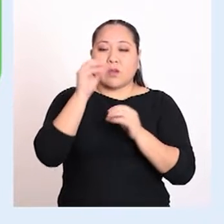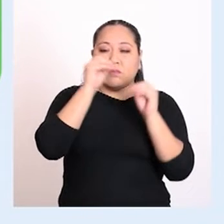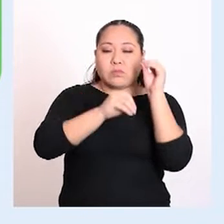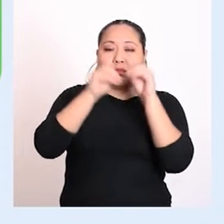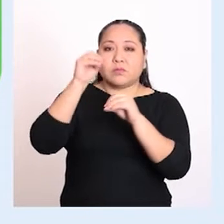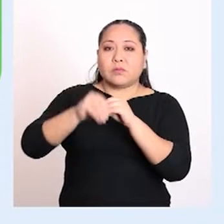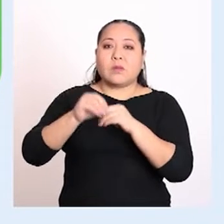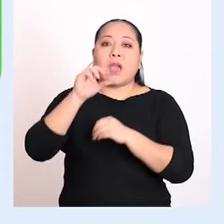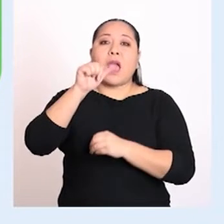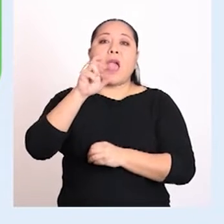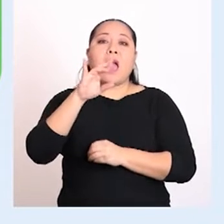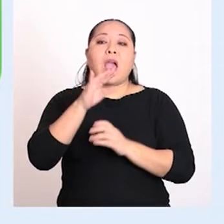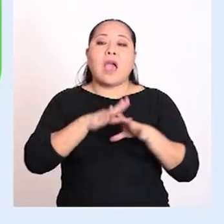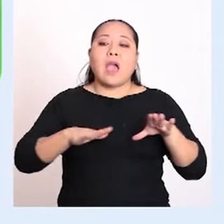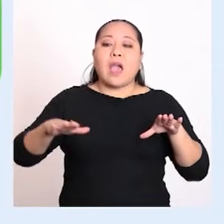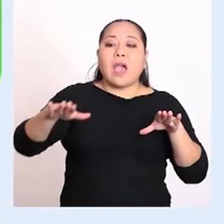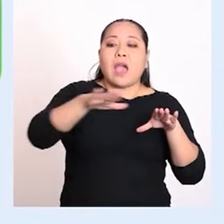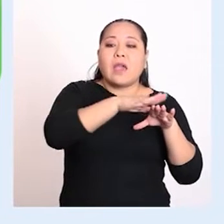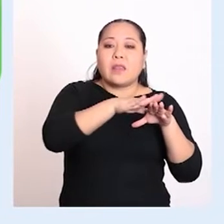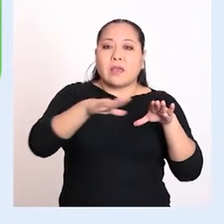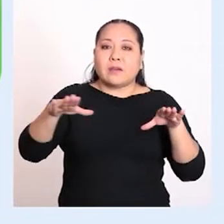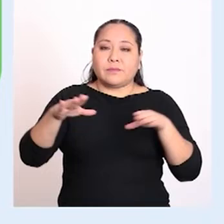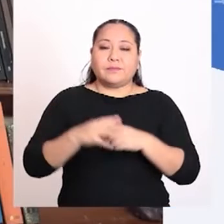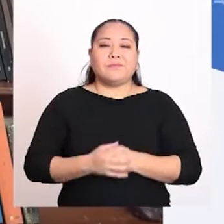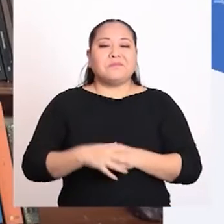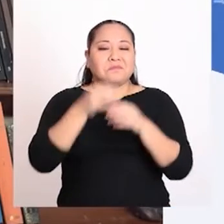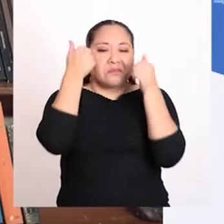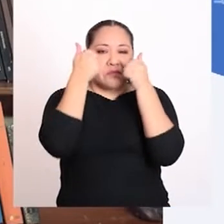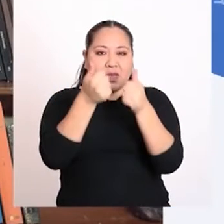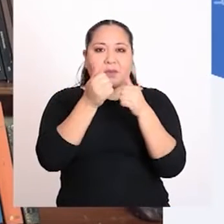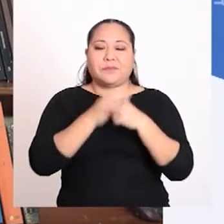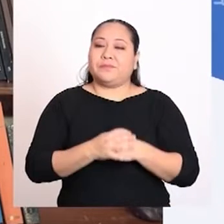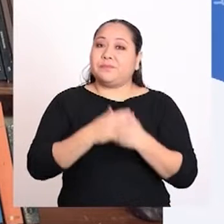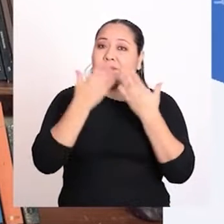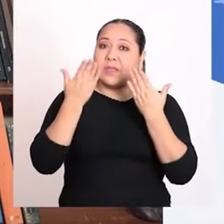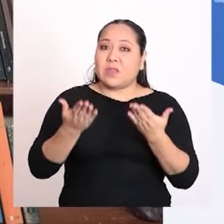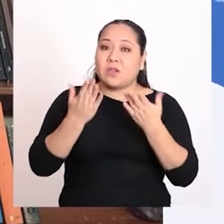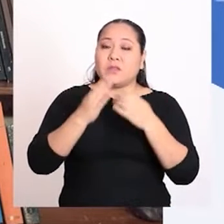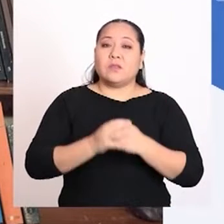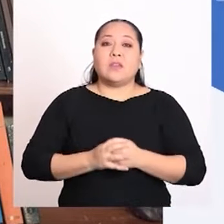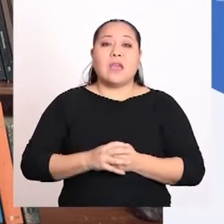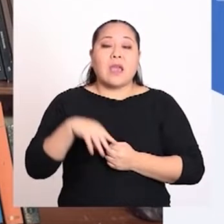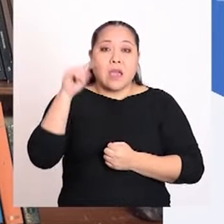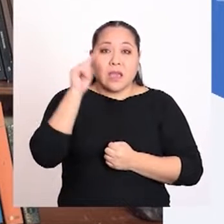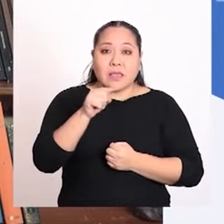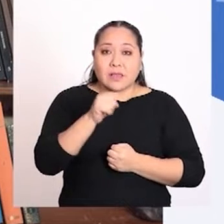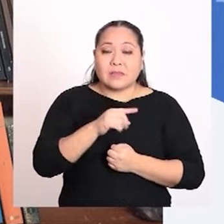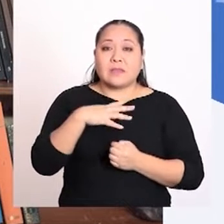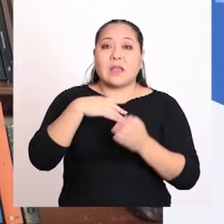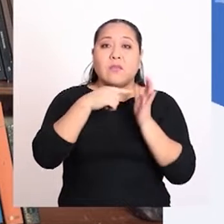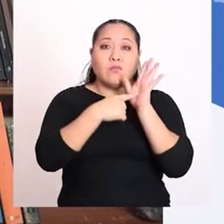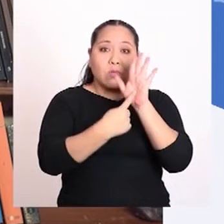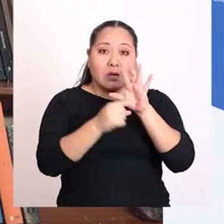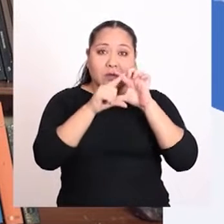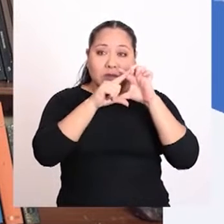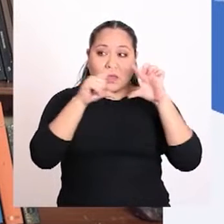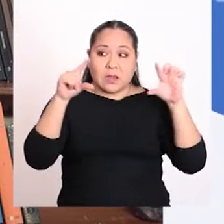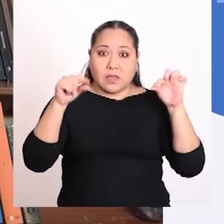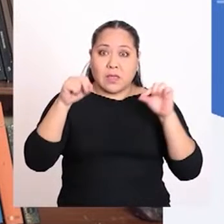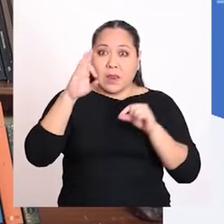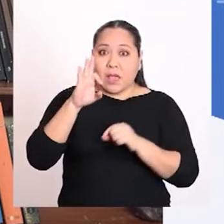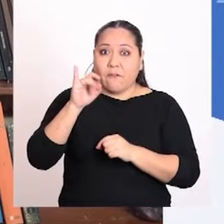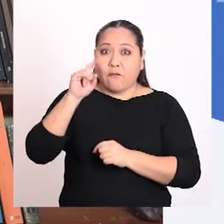va tomando el área de la superficie. Muy bien. Entonces, a partir de esta expresión